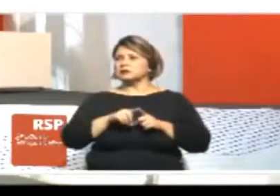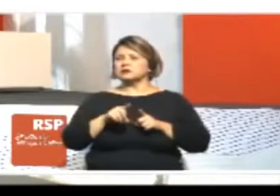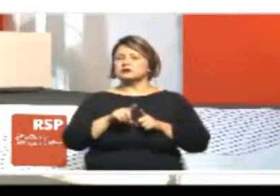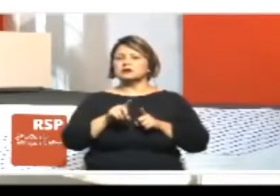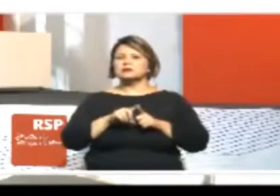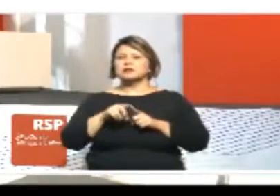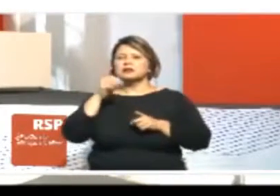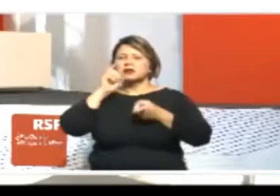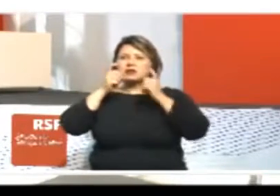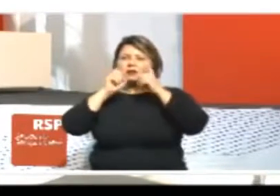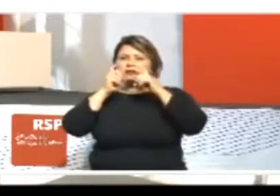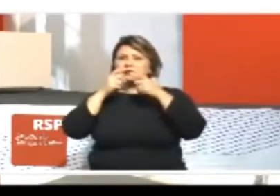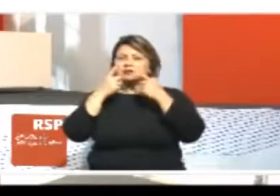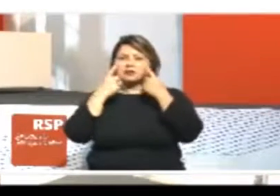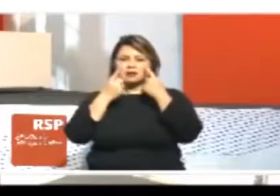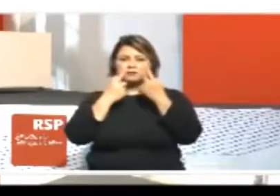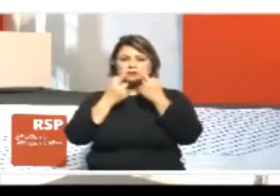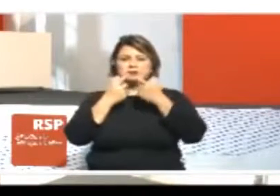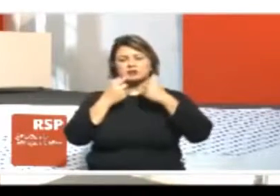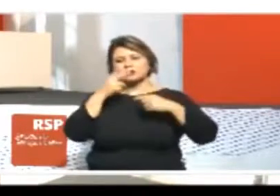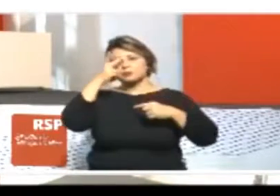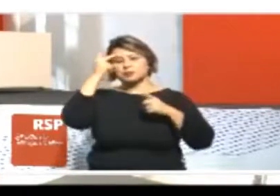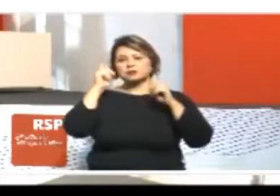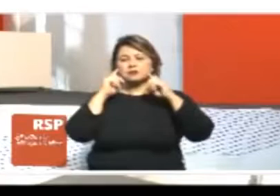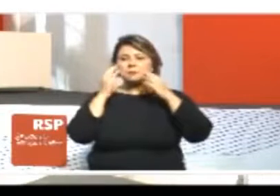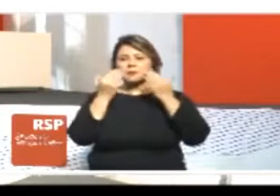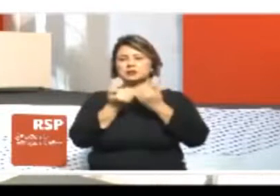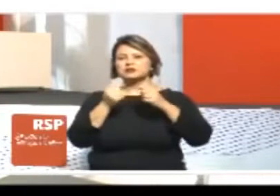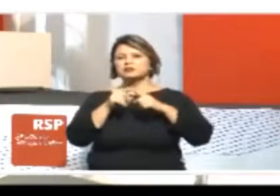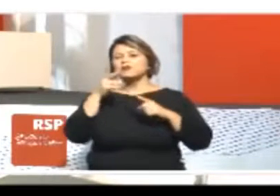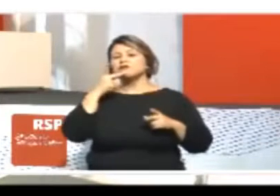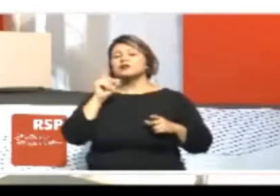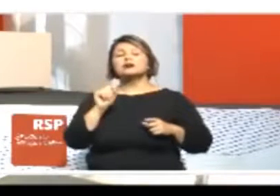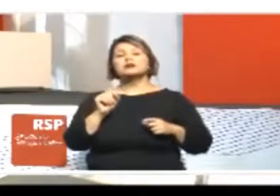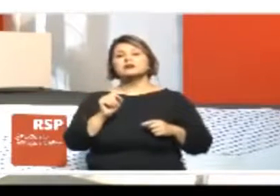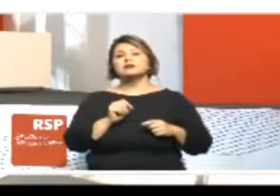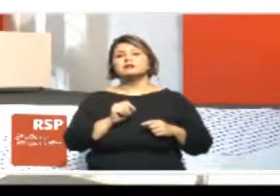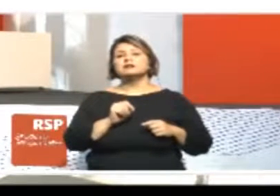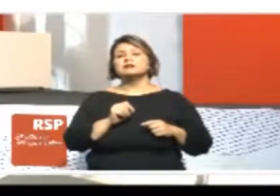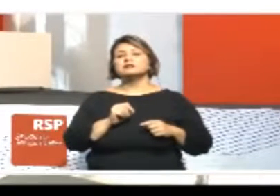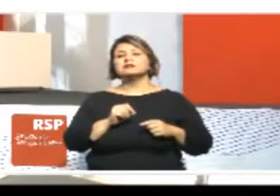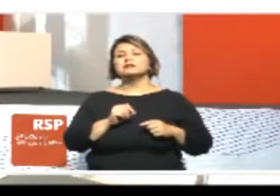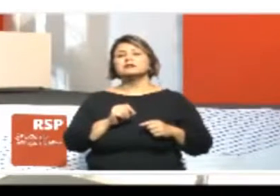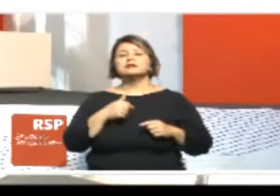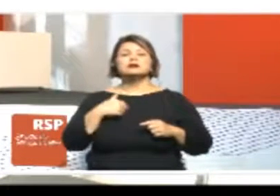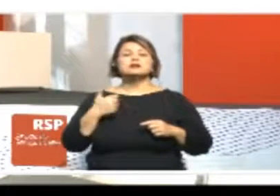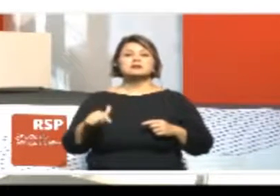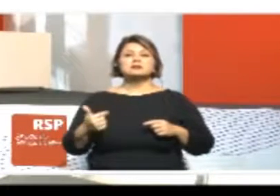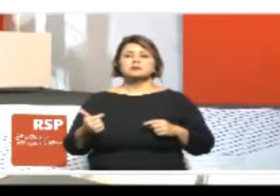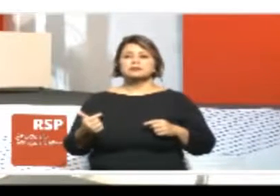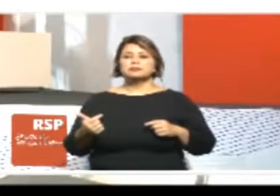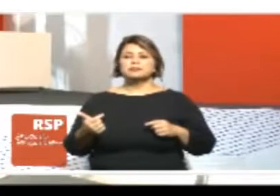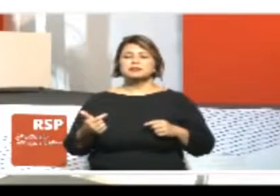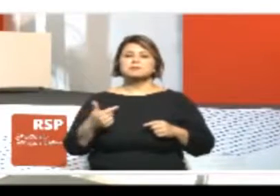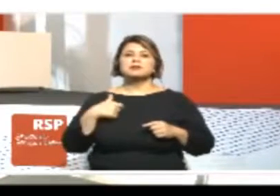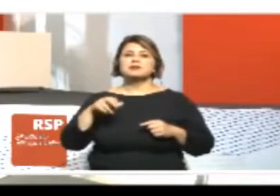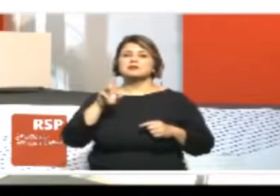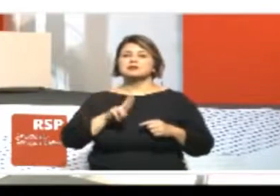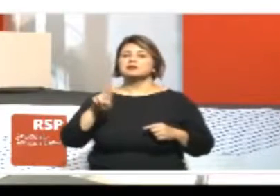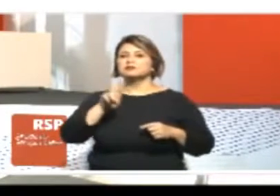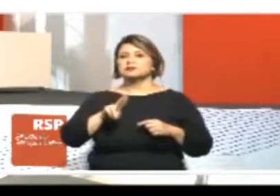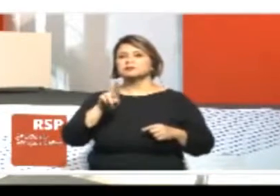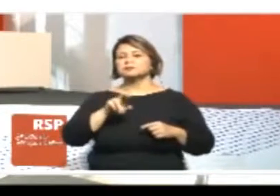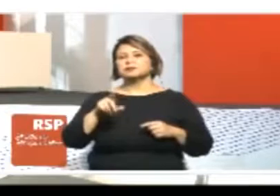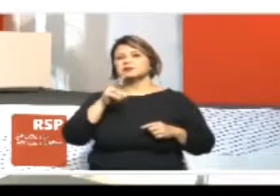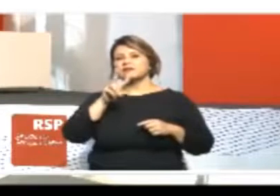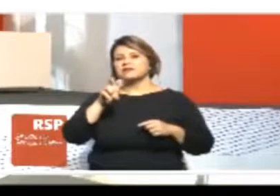del servicio público, y ellos, ¿qué decían? No, pues es que ya ni aplicamos cuando hay un interino, porque ya sabemos que el